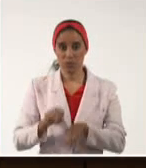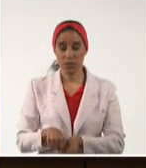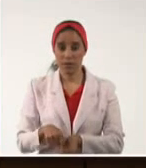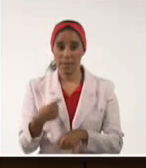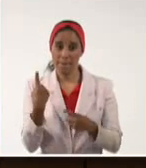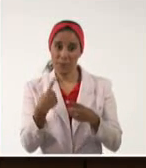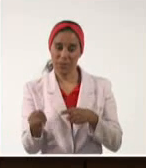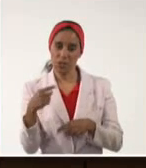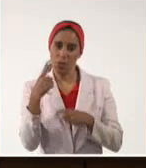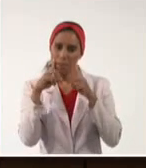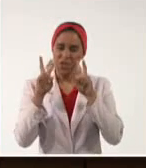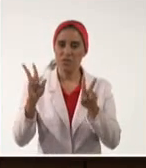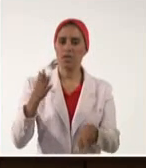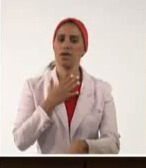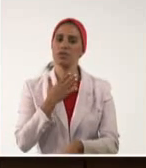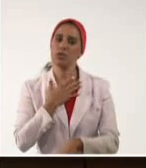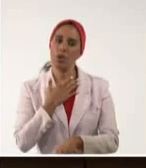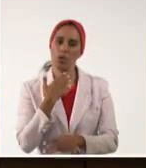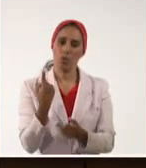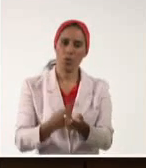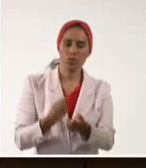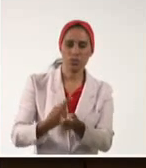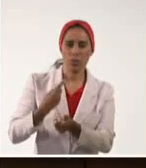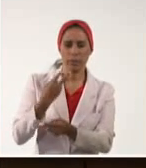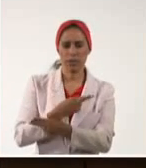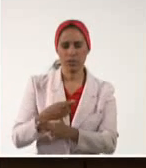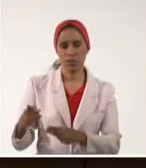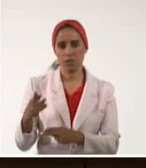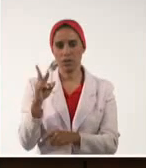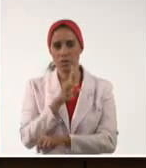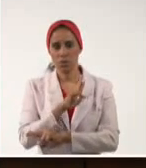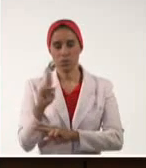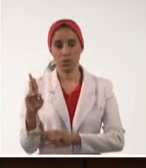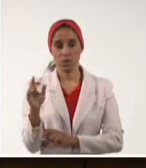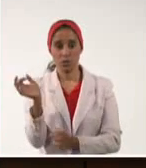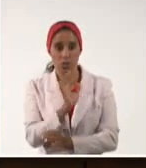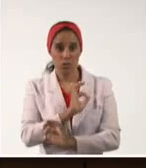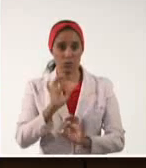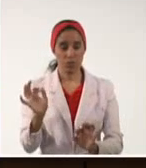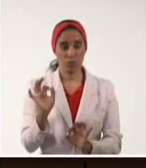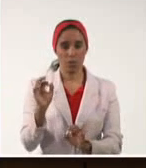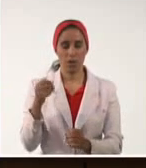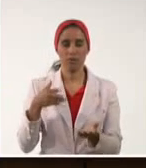de revolucionario puedo decir que lo que se alcanza está muchas